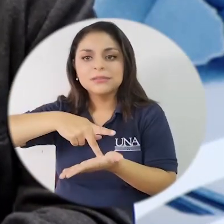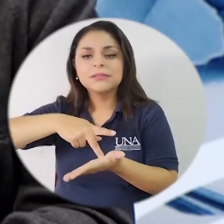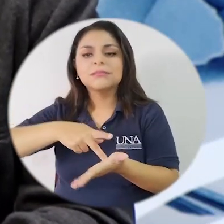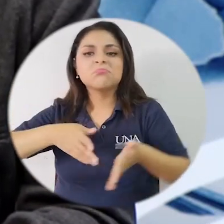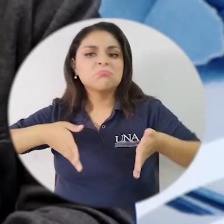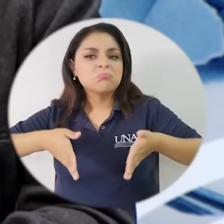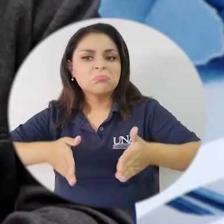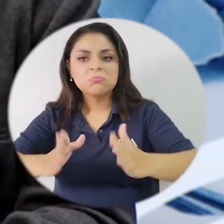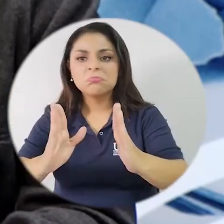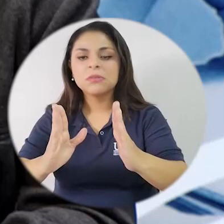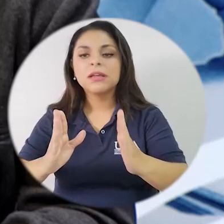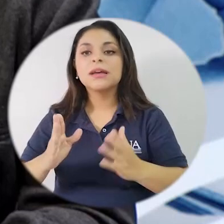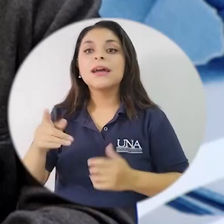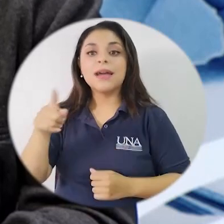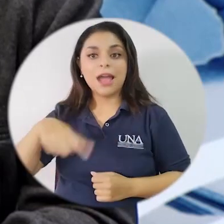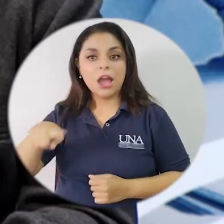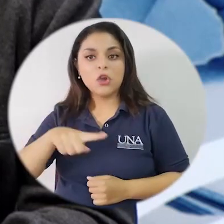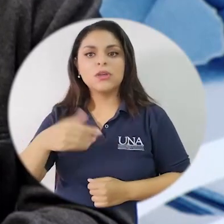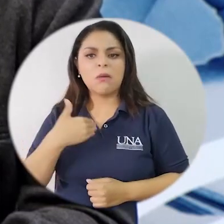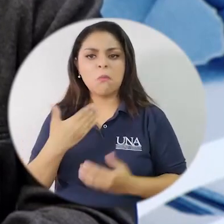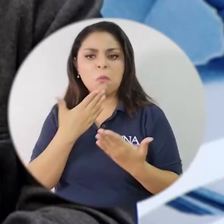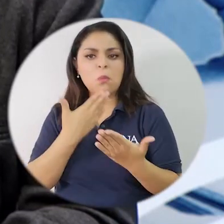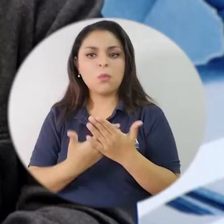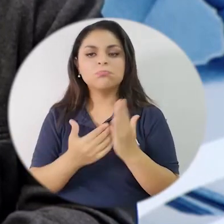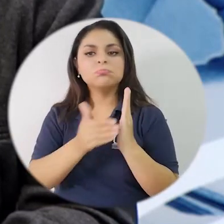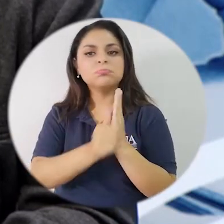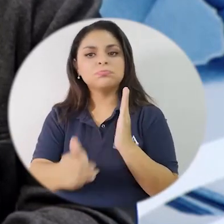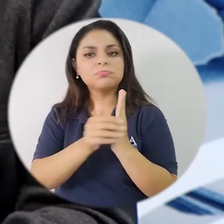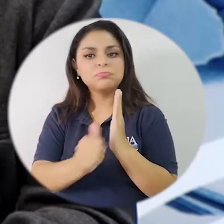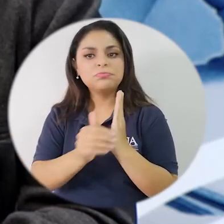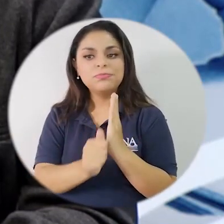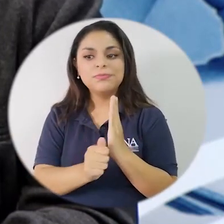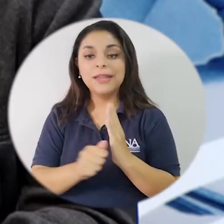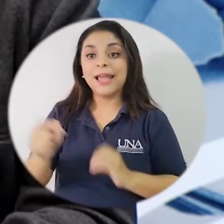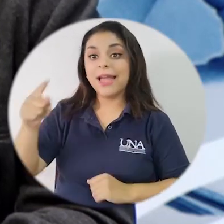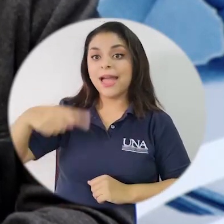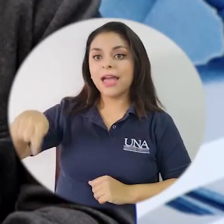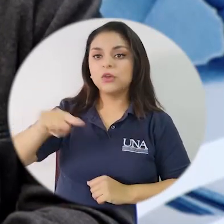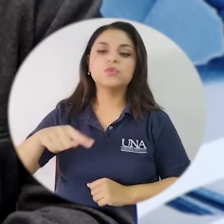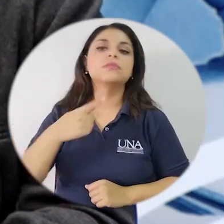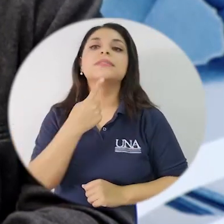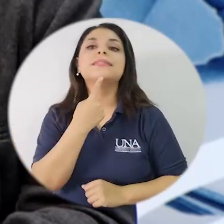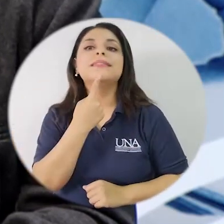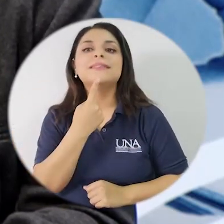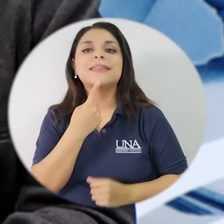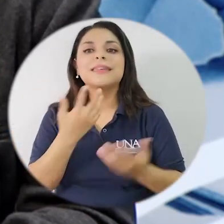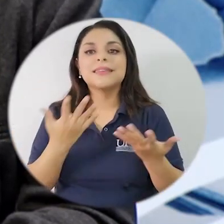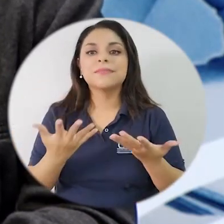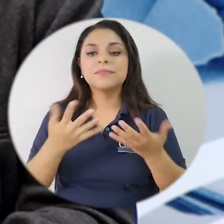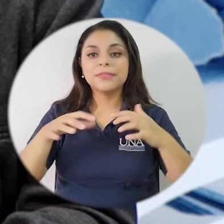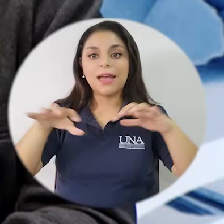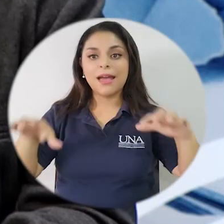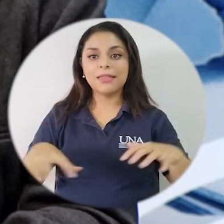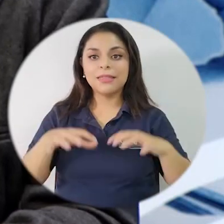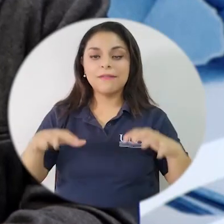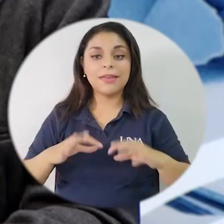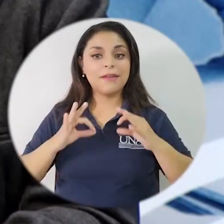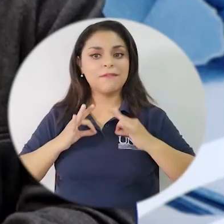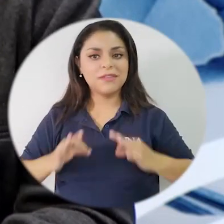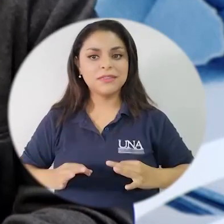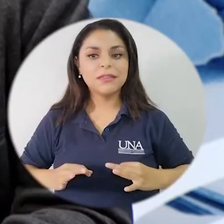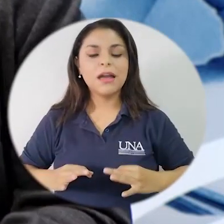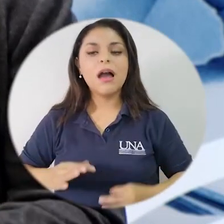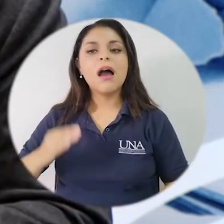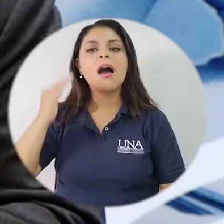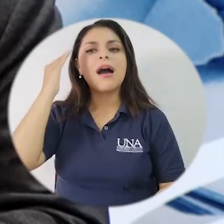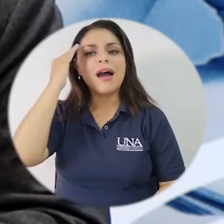calle. Entonces, ellos tenían buenas destrezas. Entonces, ellos decían o mencionaban que la actividad física, ellos estaban conscientes